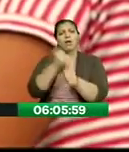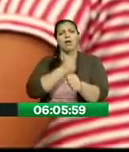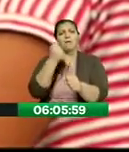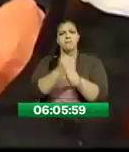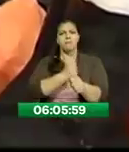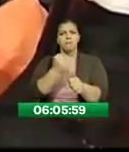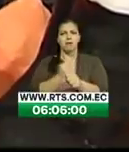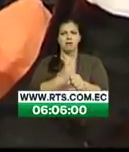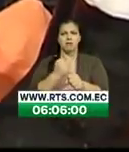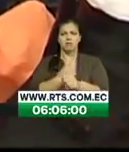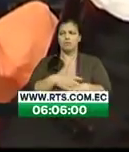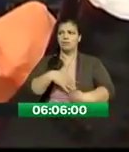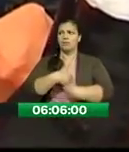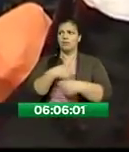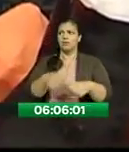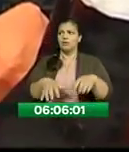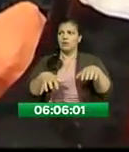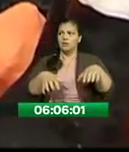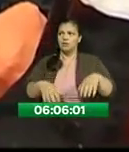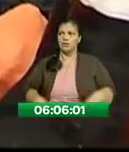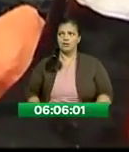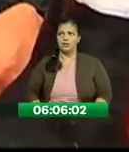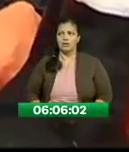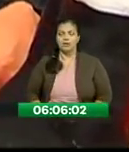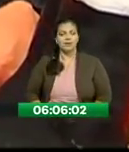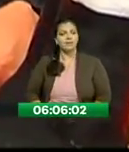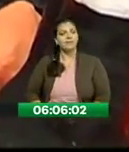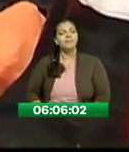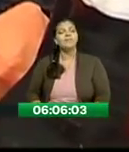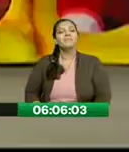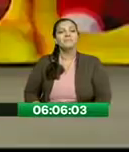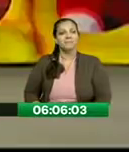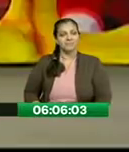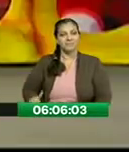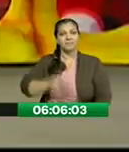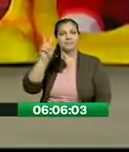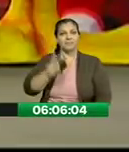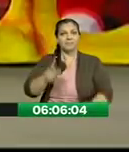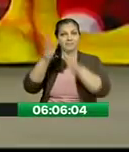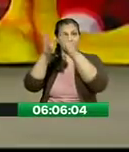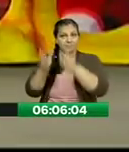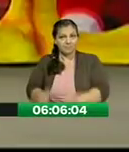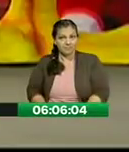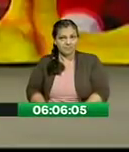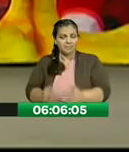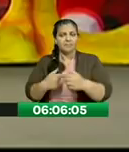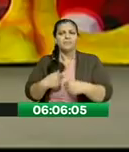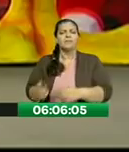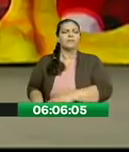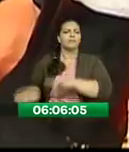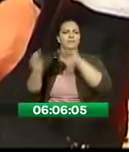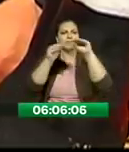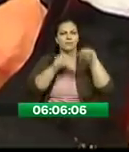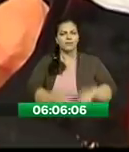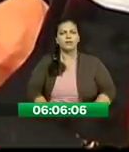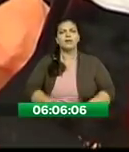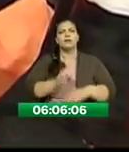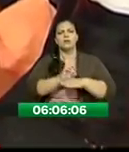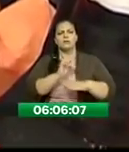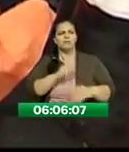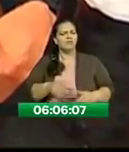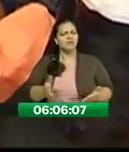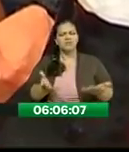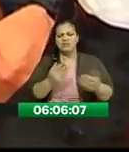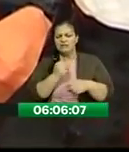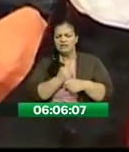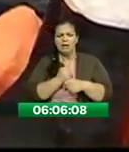ingresos. Lo que pasa es que sé mucho de manualidades y entonces me ayuda mucho a desenvolverme en este medio. Y es muy bonito que